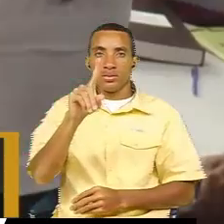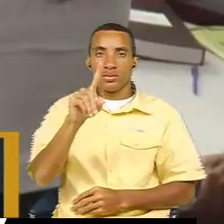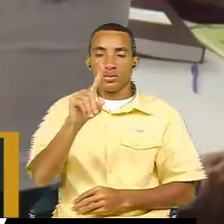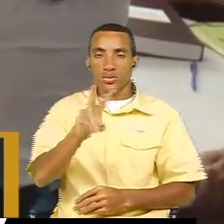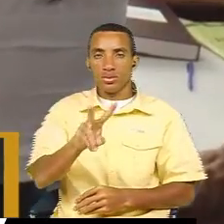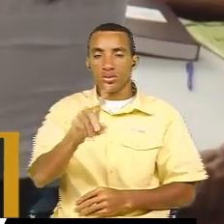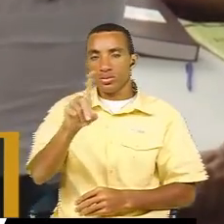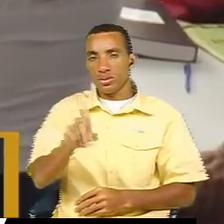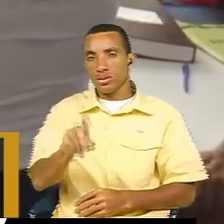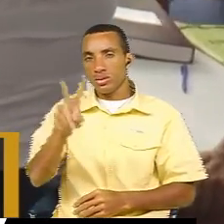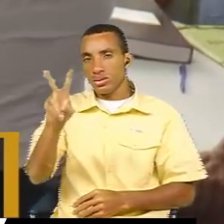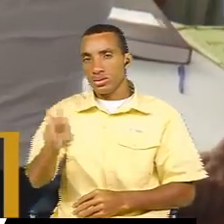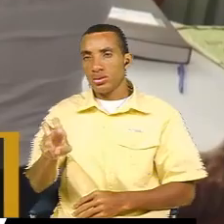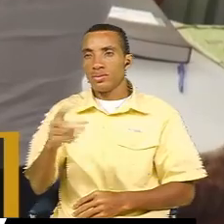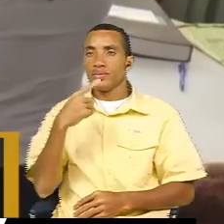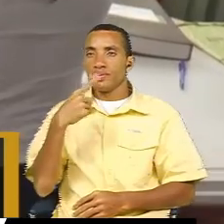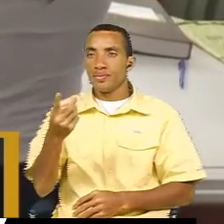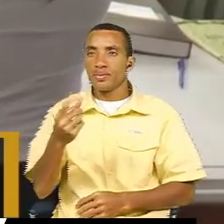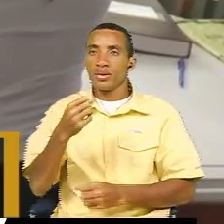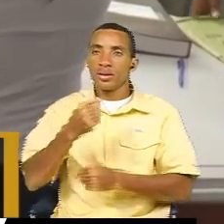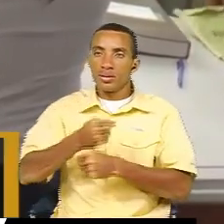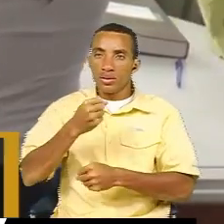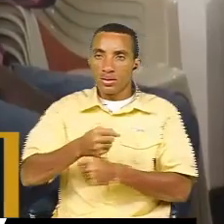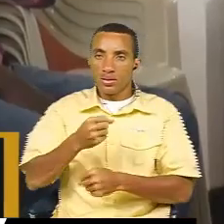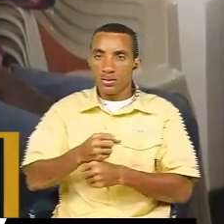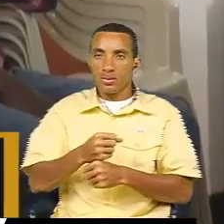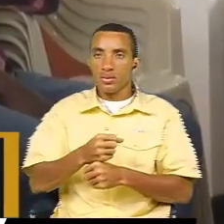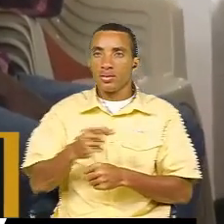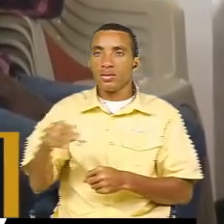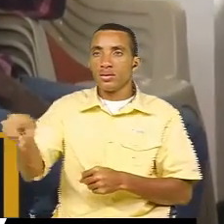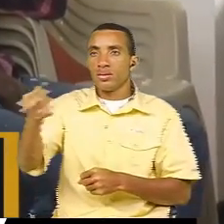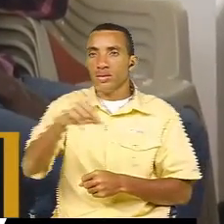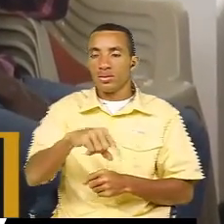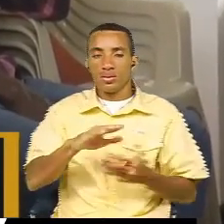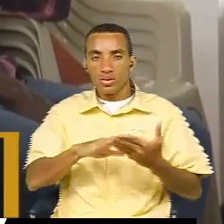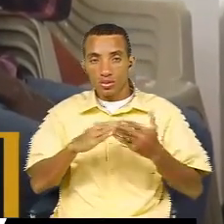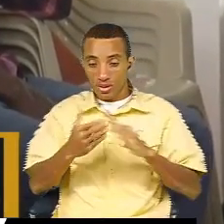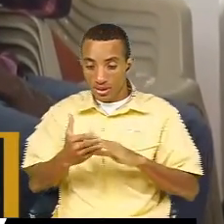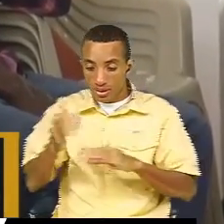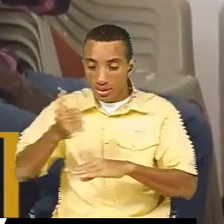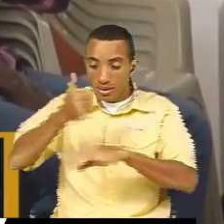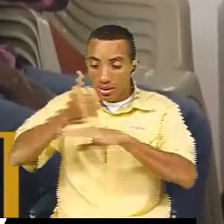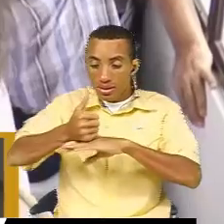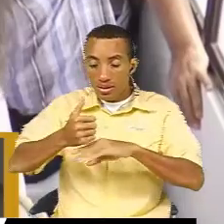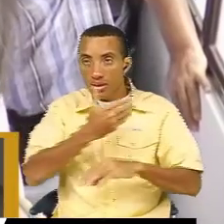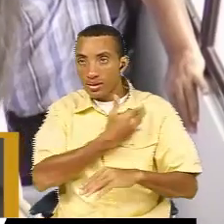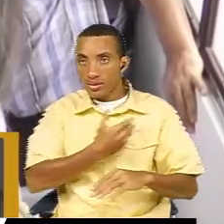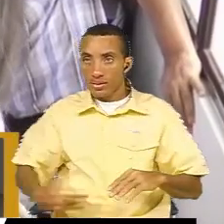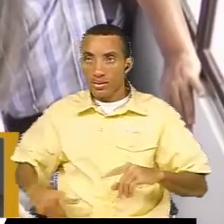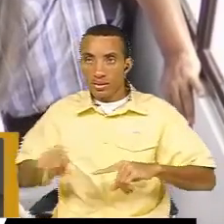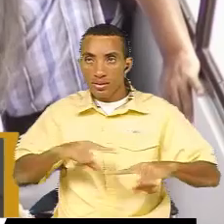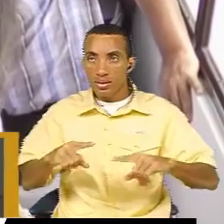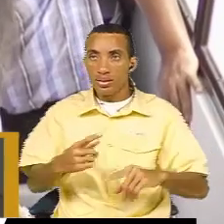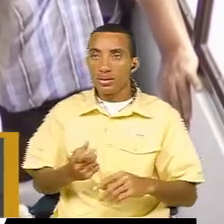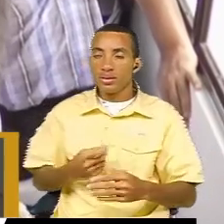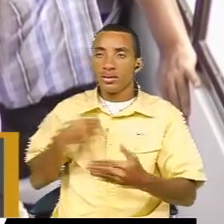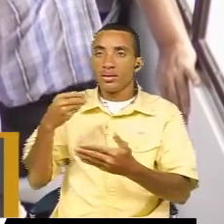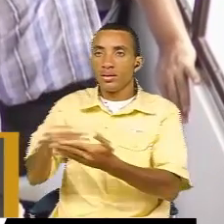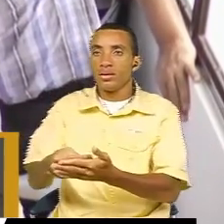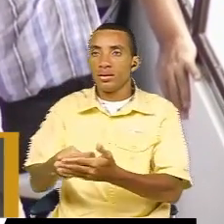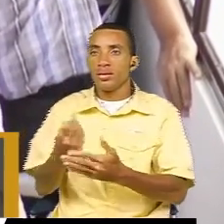fija honorarios para los ediles de Colombia. Así lo confirma para Enlace y Noticias el presidente de las juntas administradoras locales,